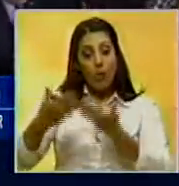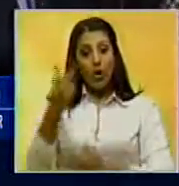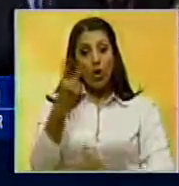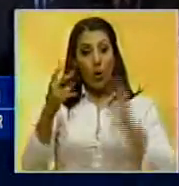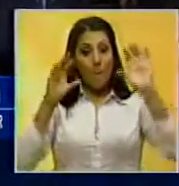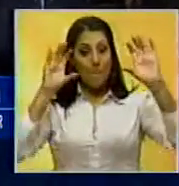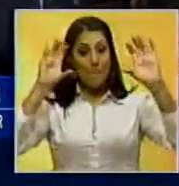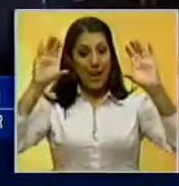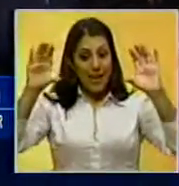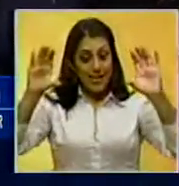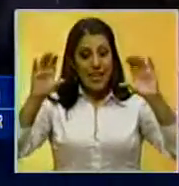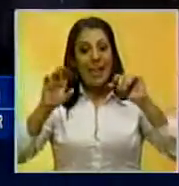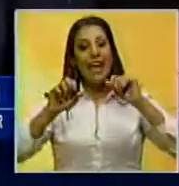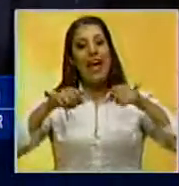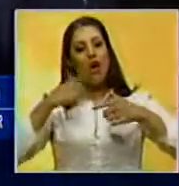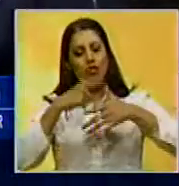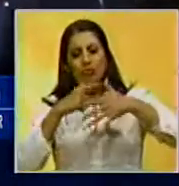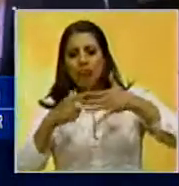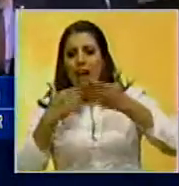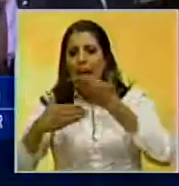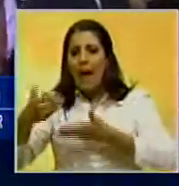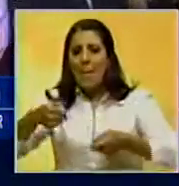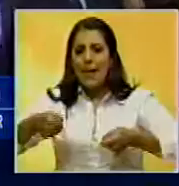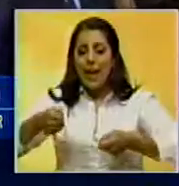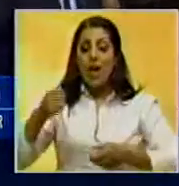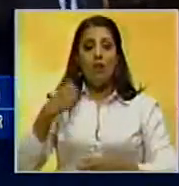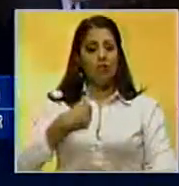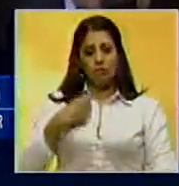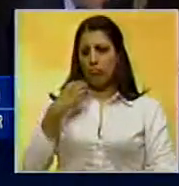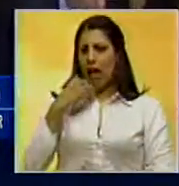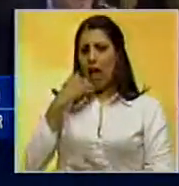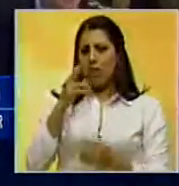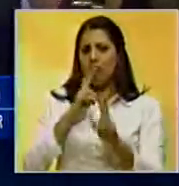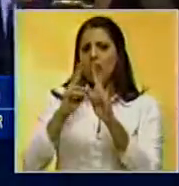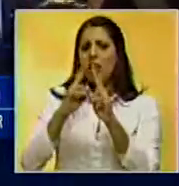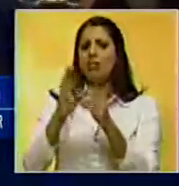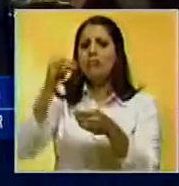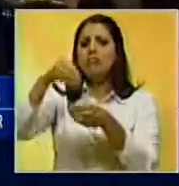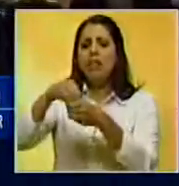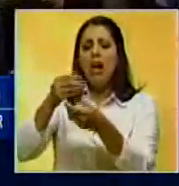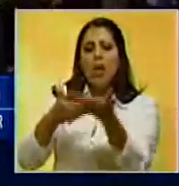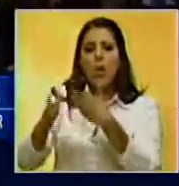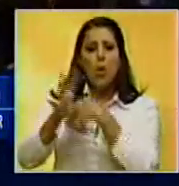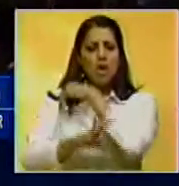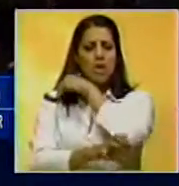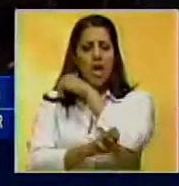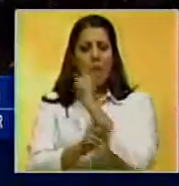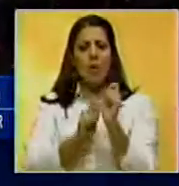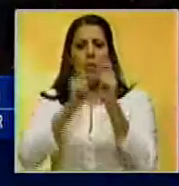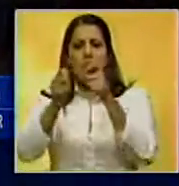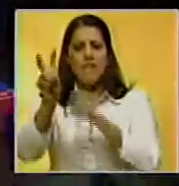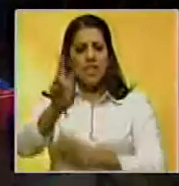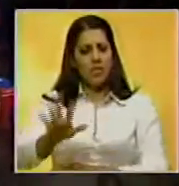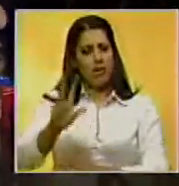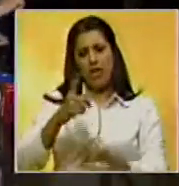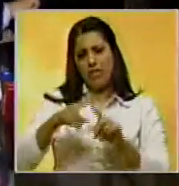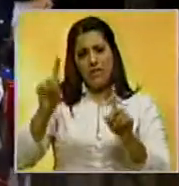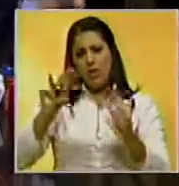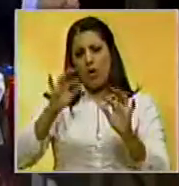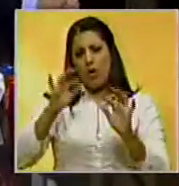ambos países en terceros mercados indicó que la misma no guarda ninguna relación con la transferencia del mandato temporal del bloque